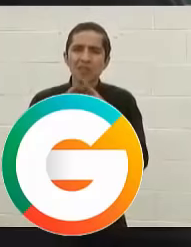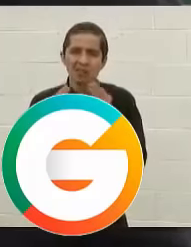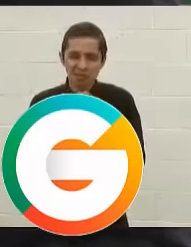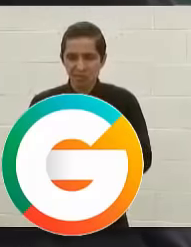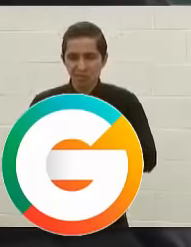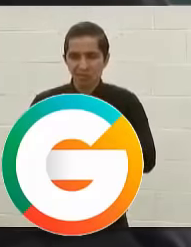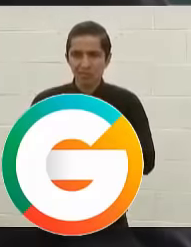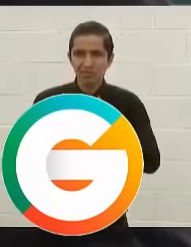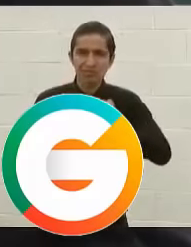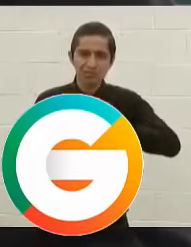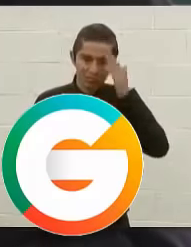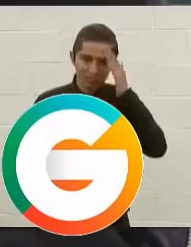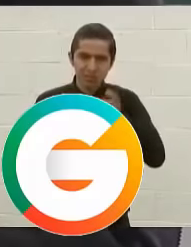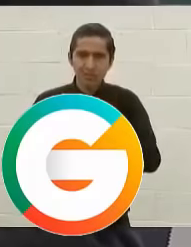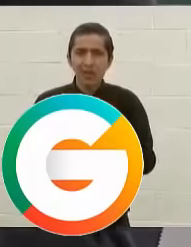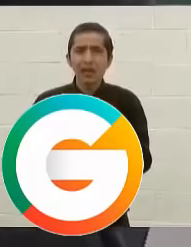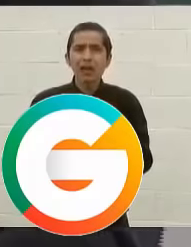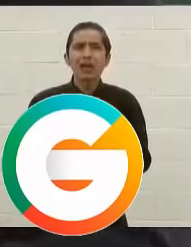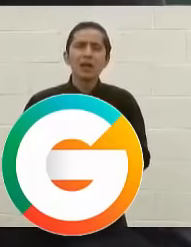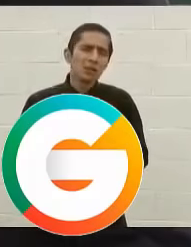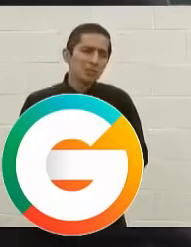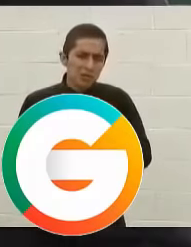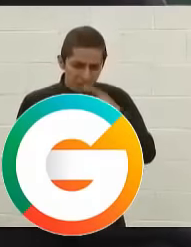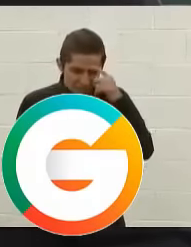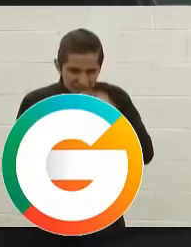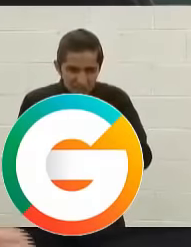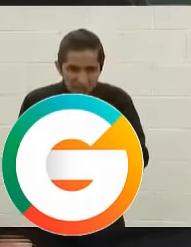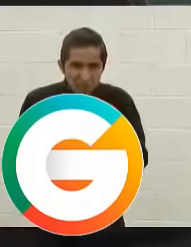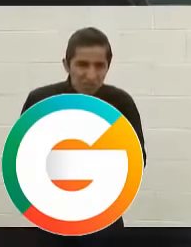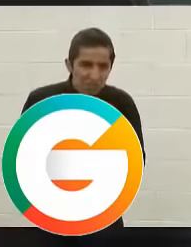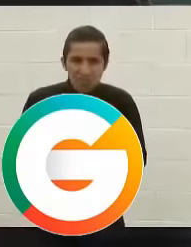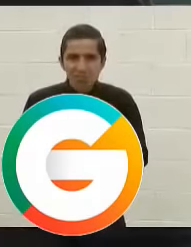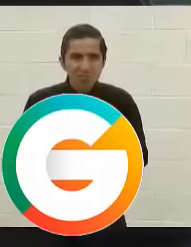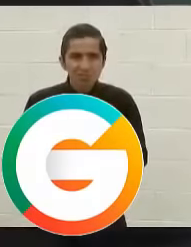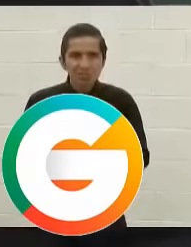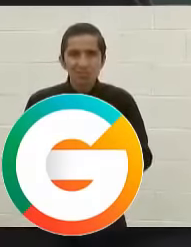criminales. Creo que